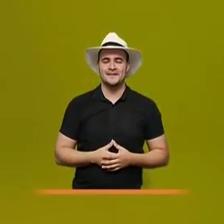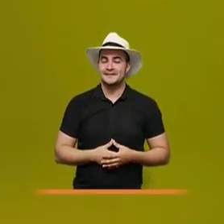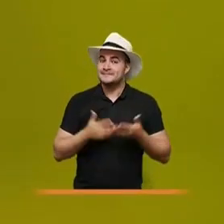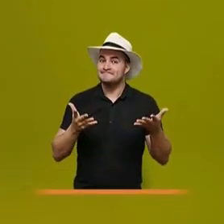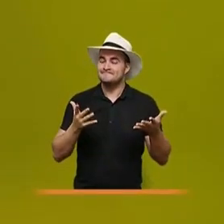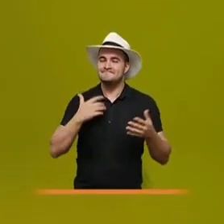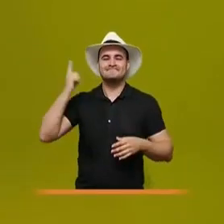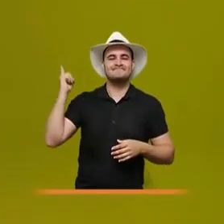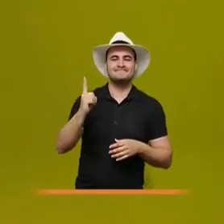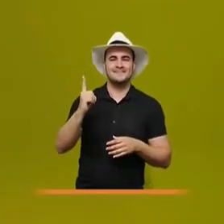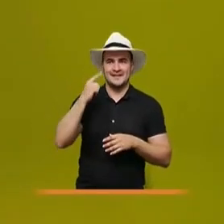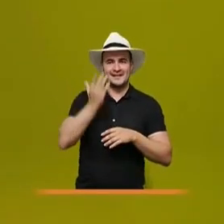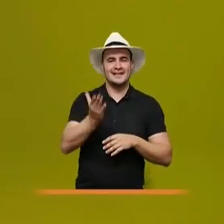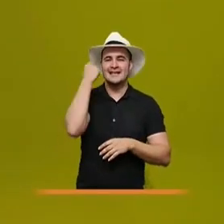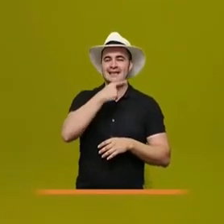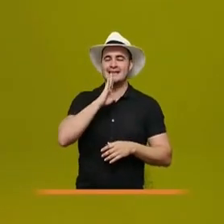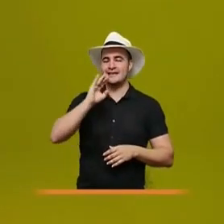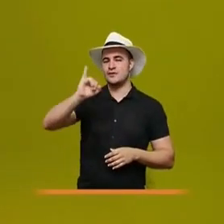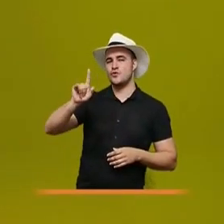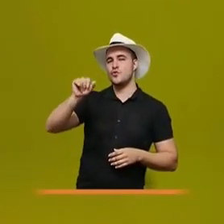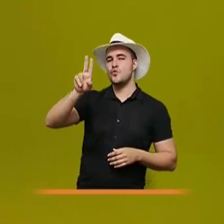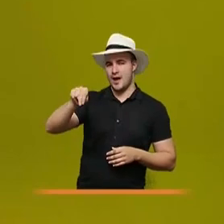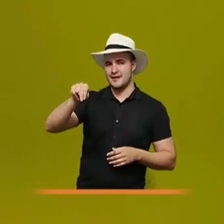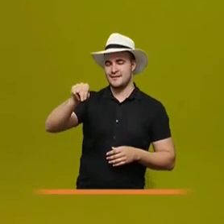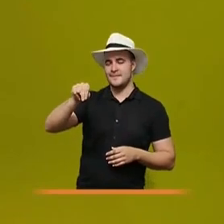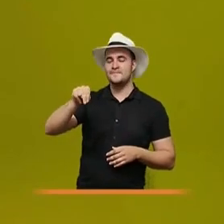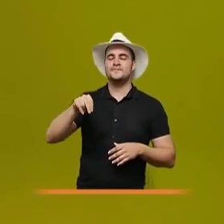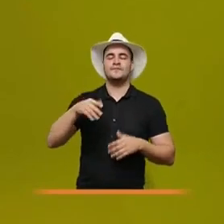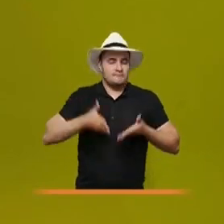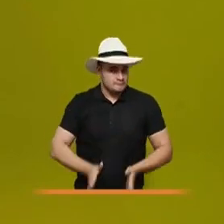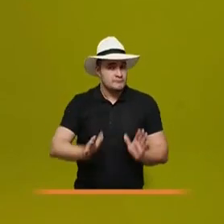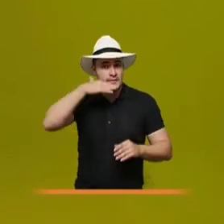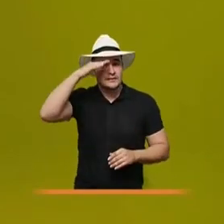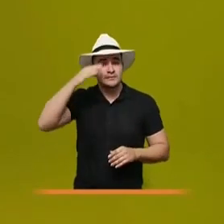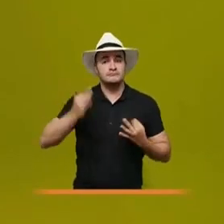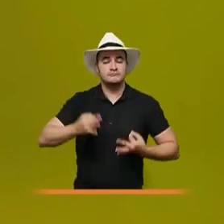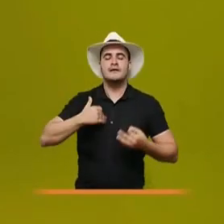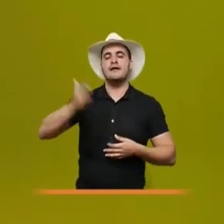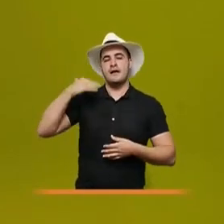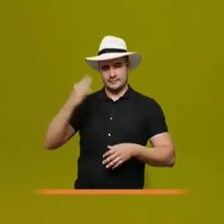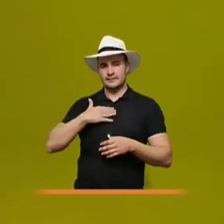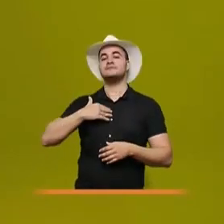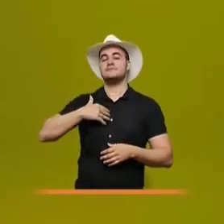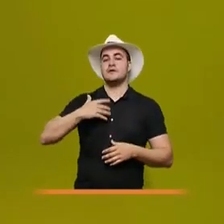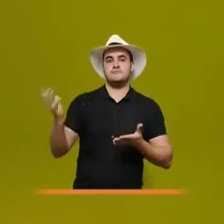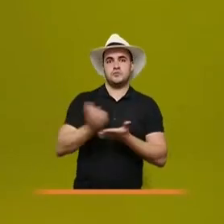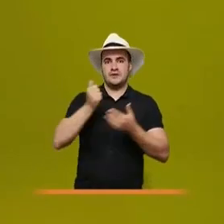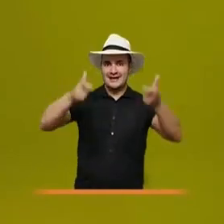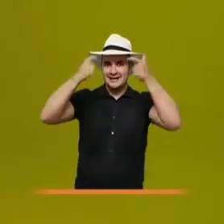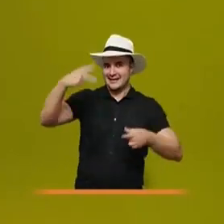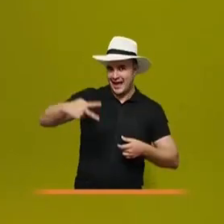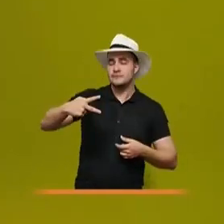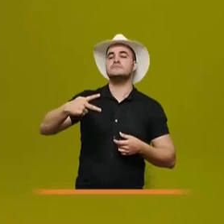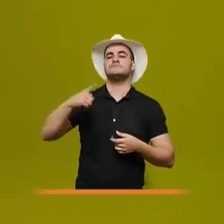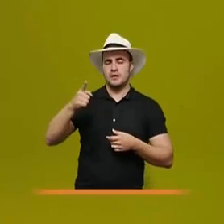es el turno para juan david ruiz castro gallinazo nació en medellín ha sido virrey nacional de la trova de astro col y